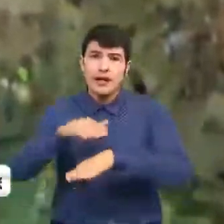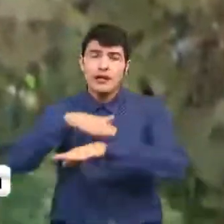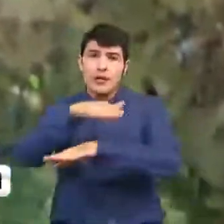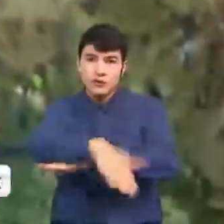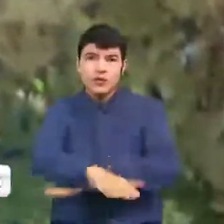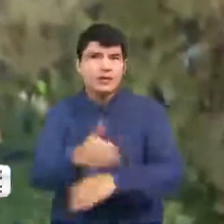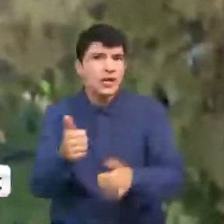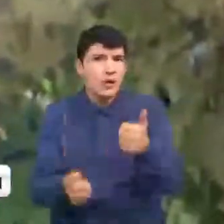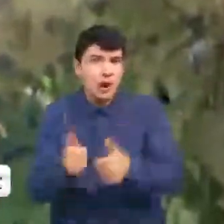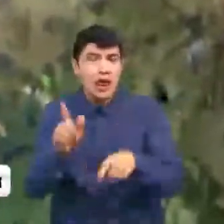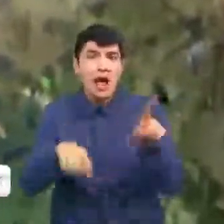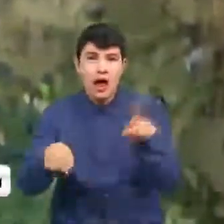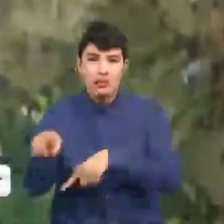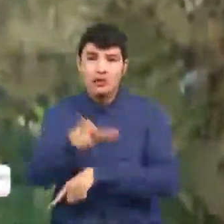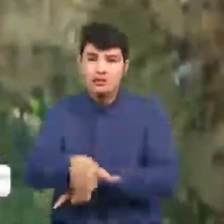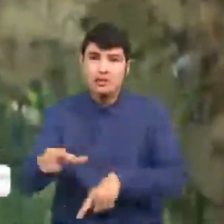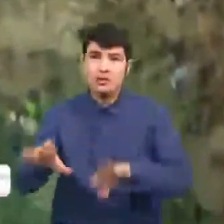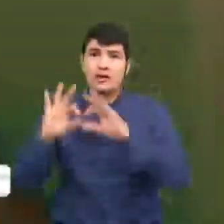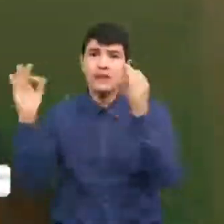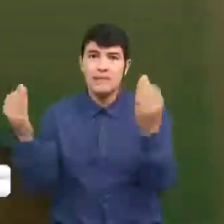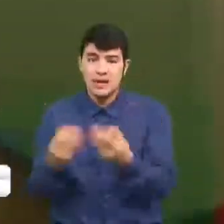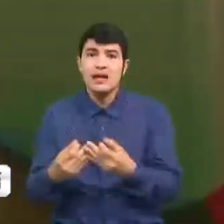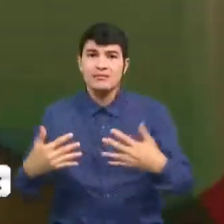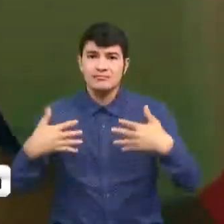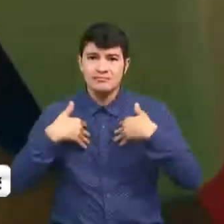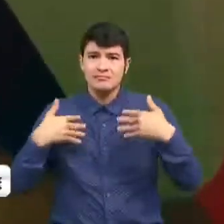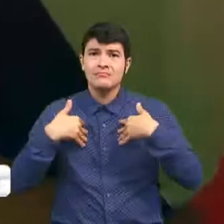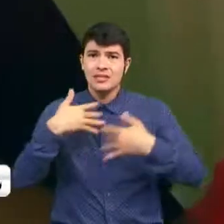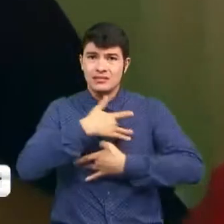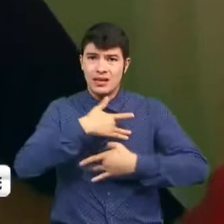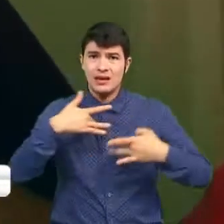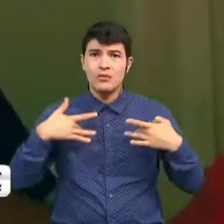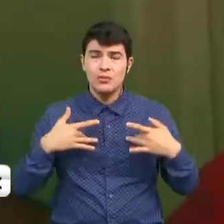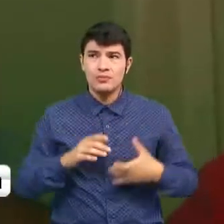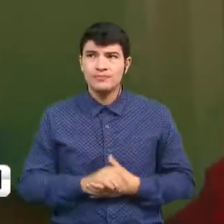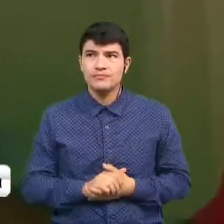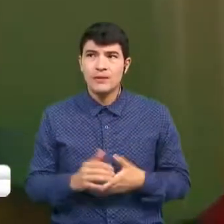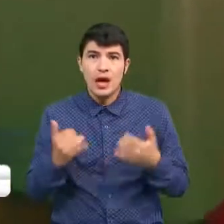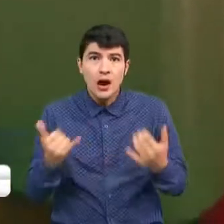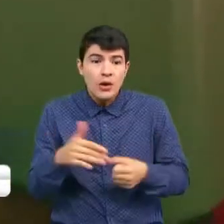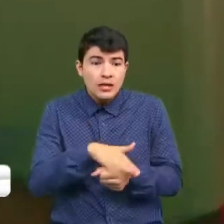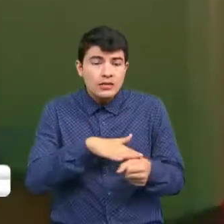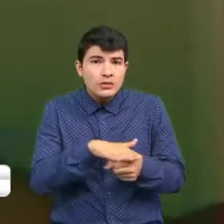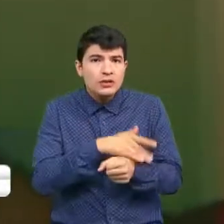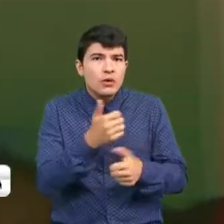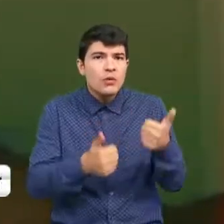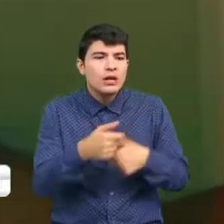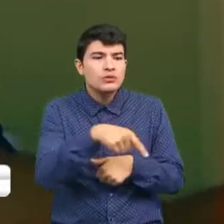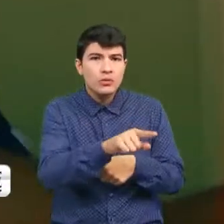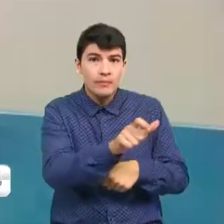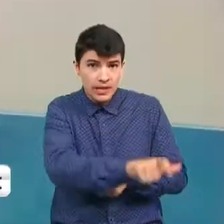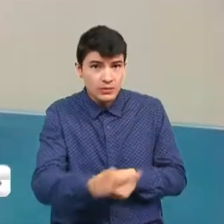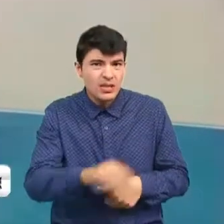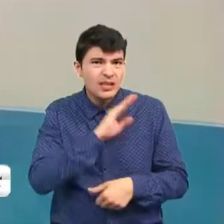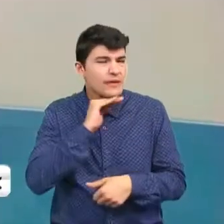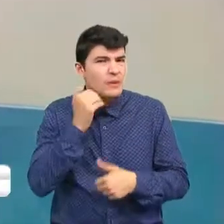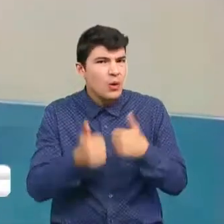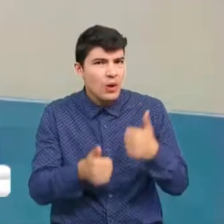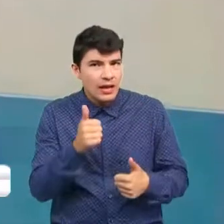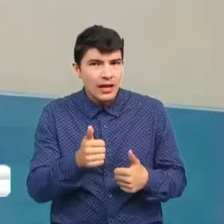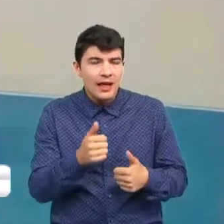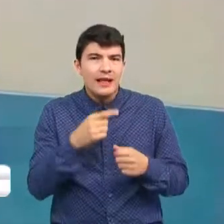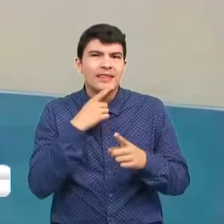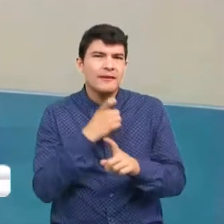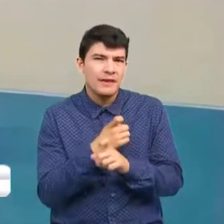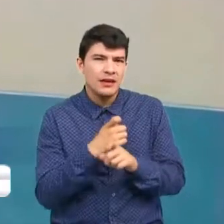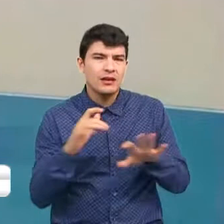con complicaciones médicas a decenas de carmelitanos bueno lo típico que se presentan estos pacientes pues ha sido algunos dificultad